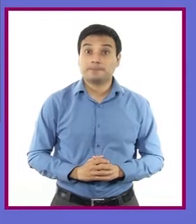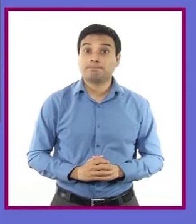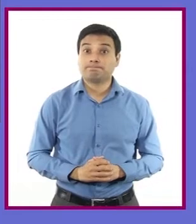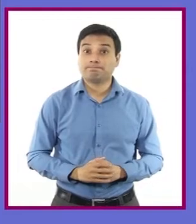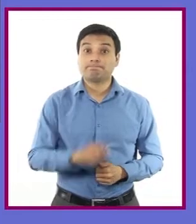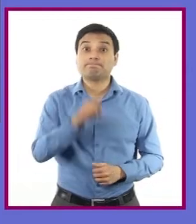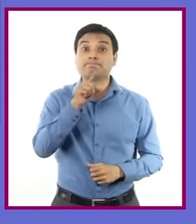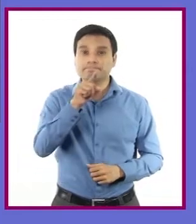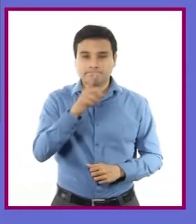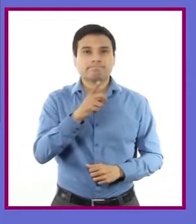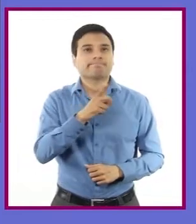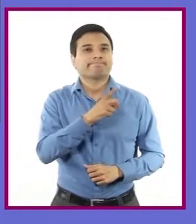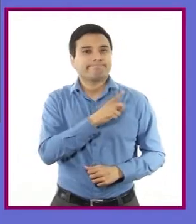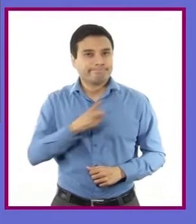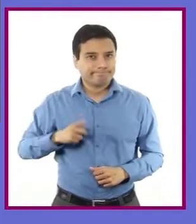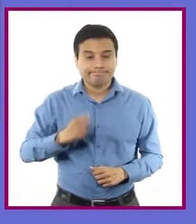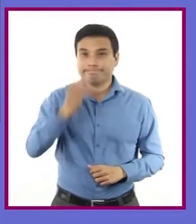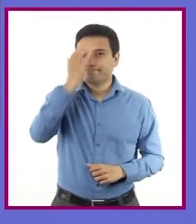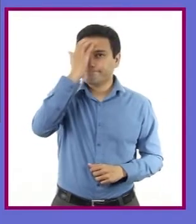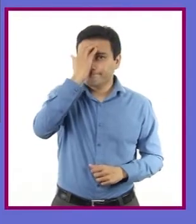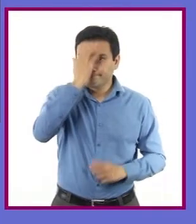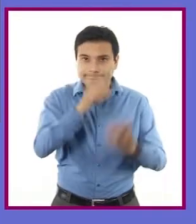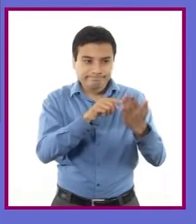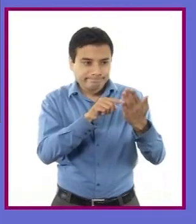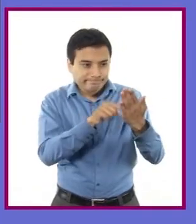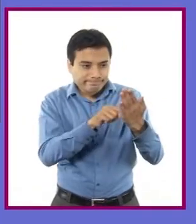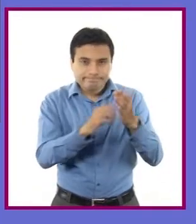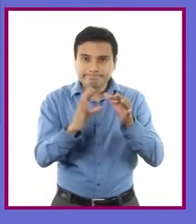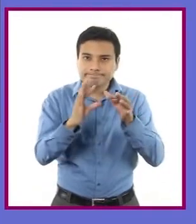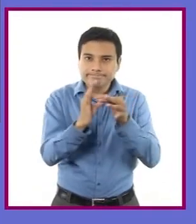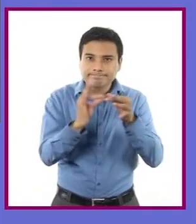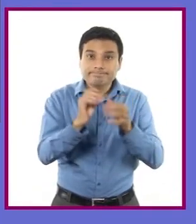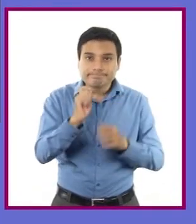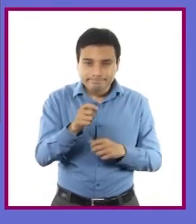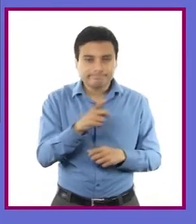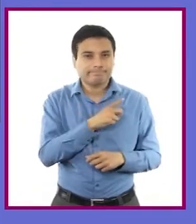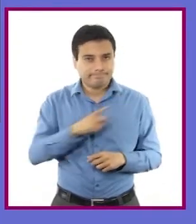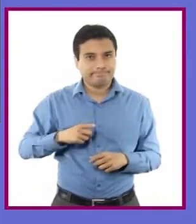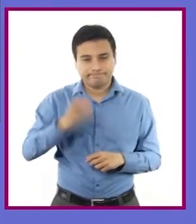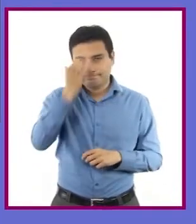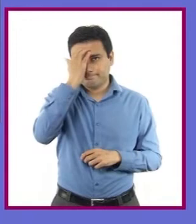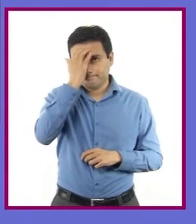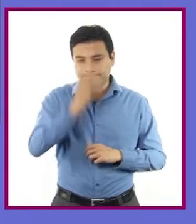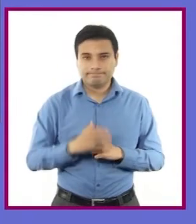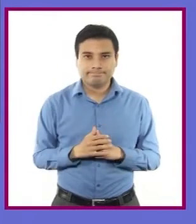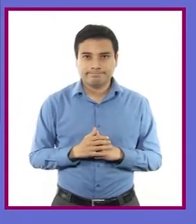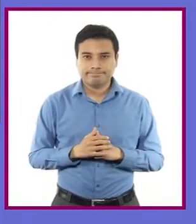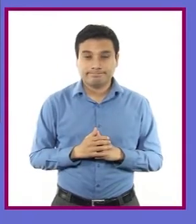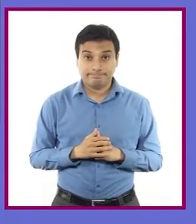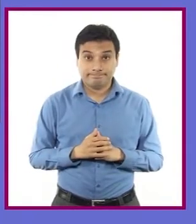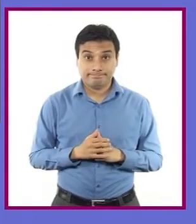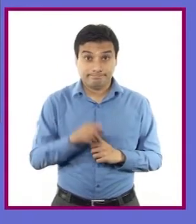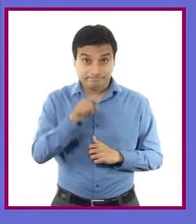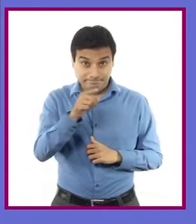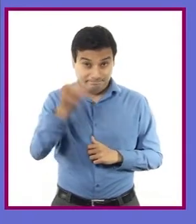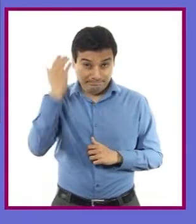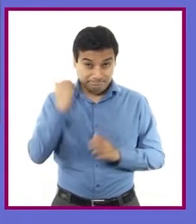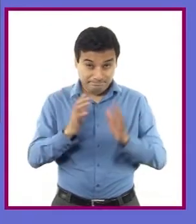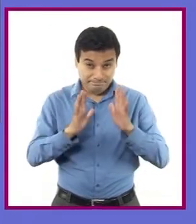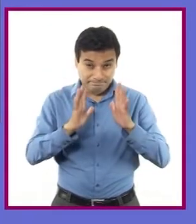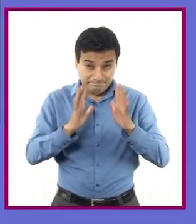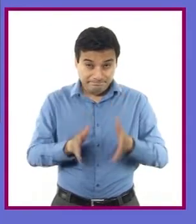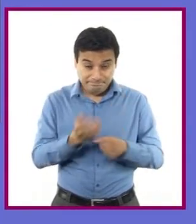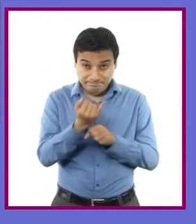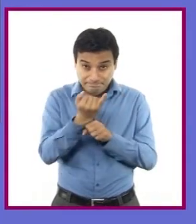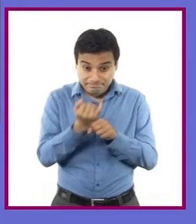saber reconocer el tipo de ideas que nos presentan los textos cuando se hace una investigación. ¿Has identificado alguna de estas ideas